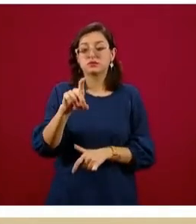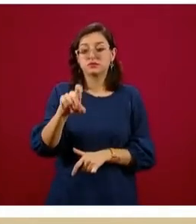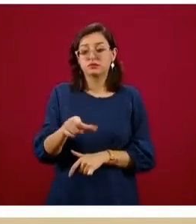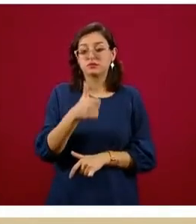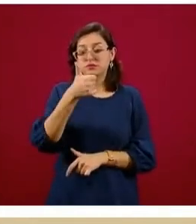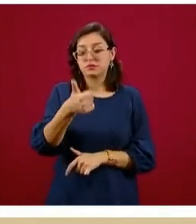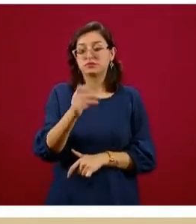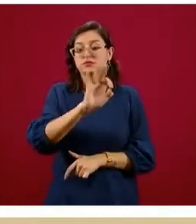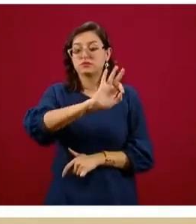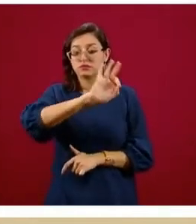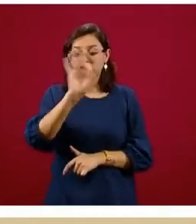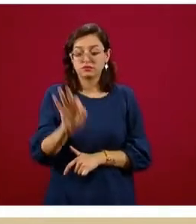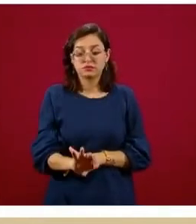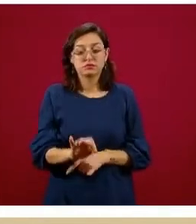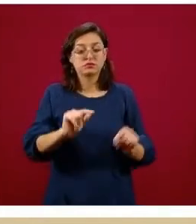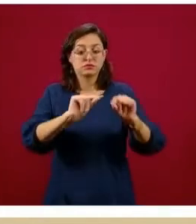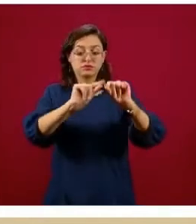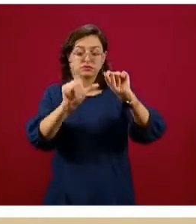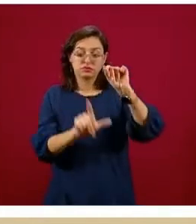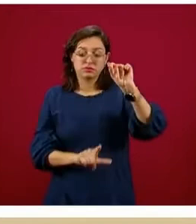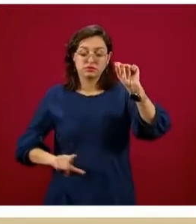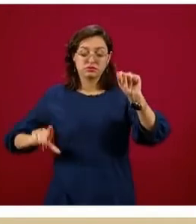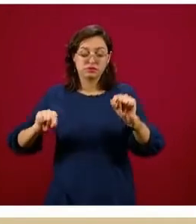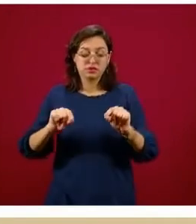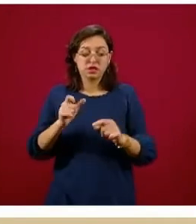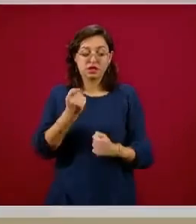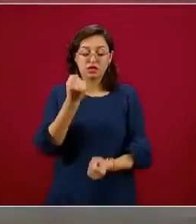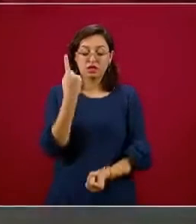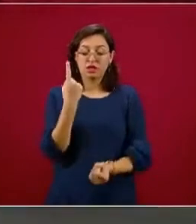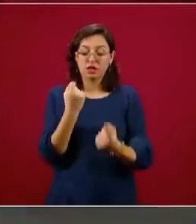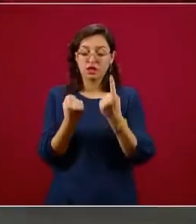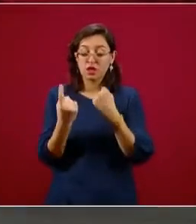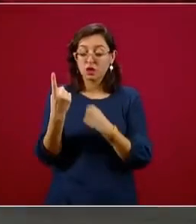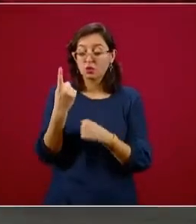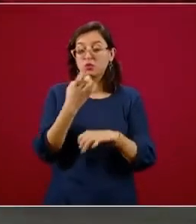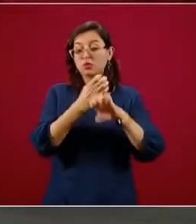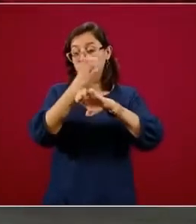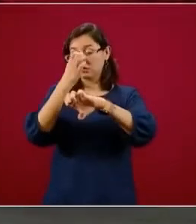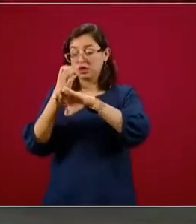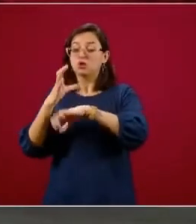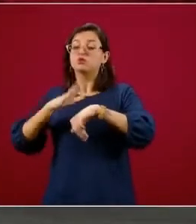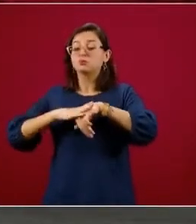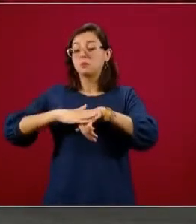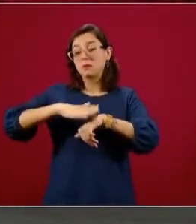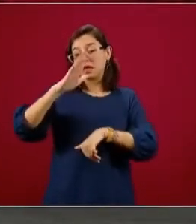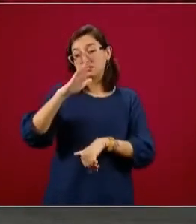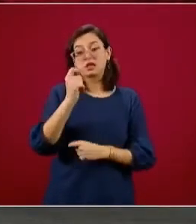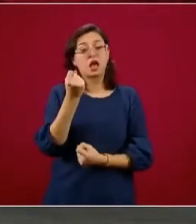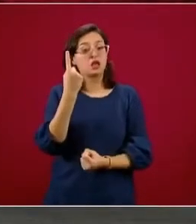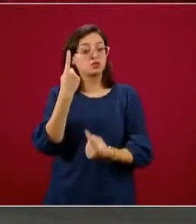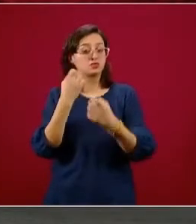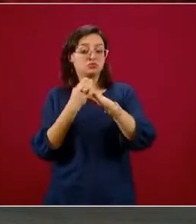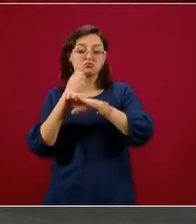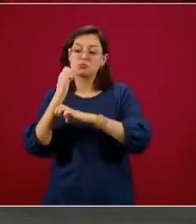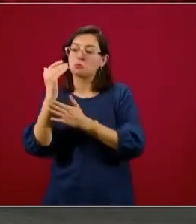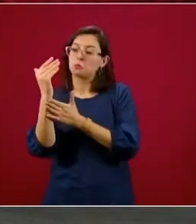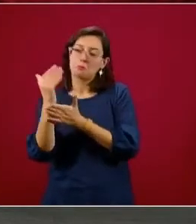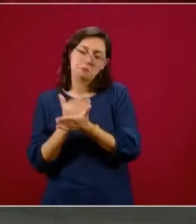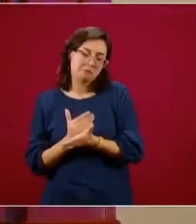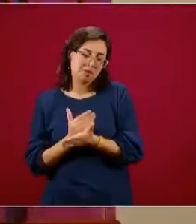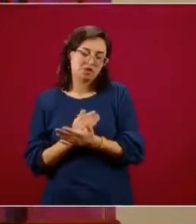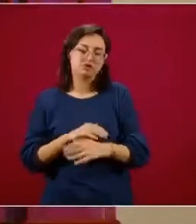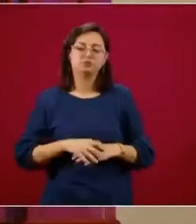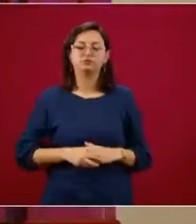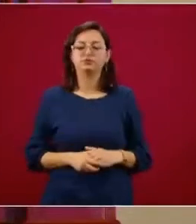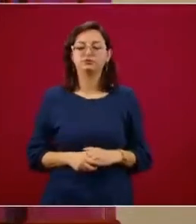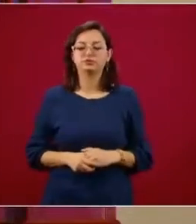36% de manera nacional. Hay entidades que pueden tener por encima de ese 36% y hay entidades con todavía baja transmisión que pueden